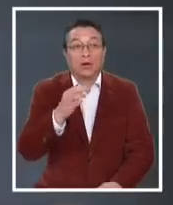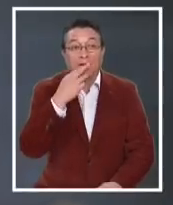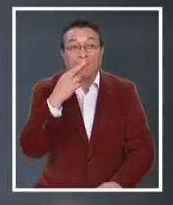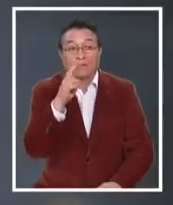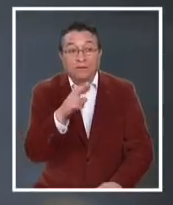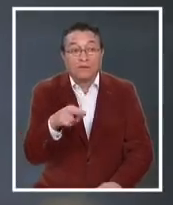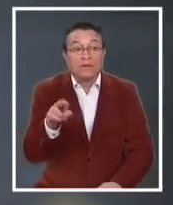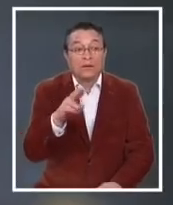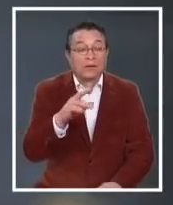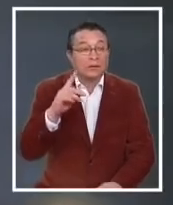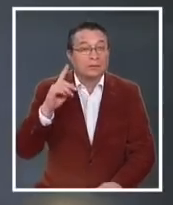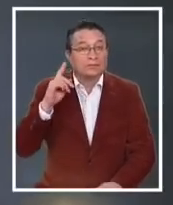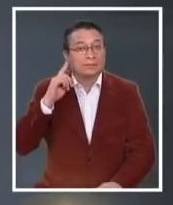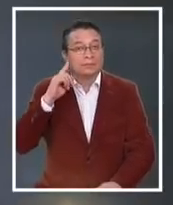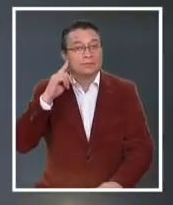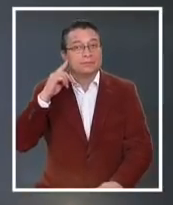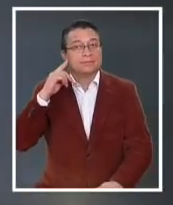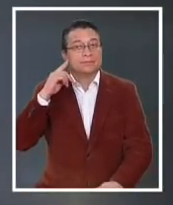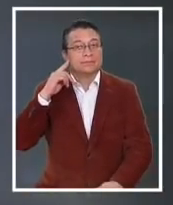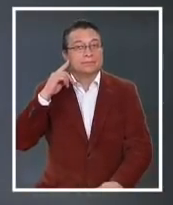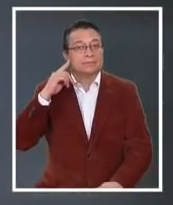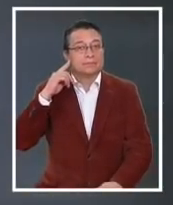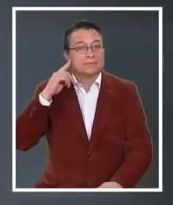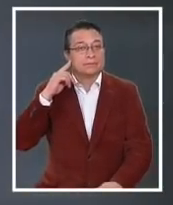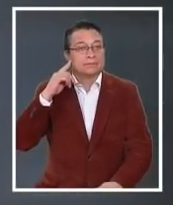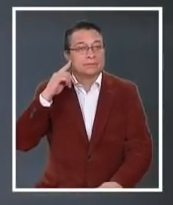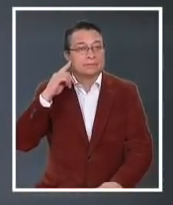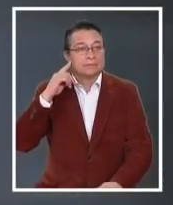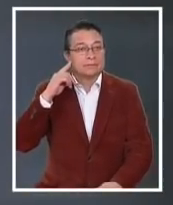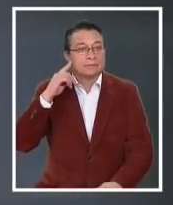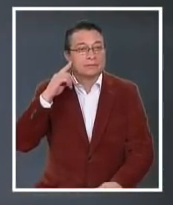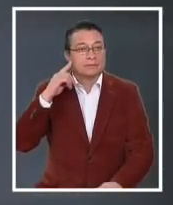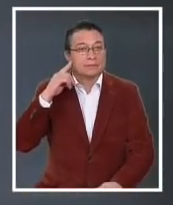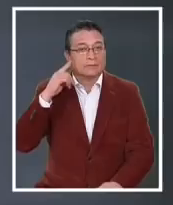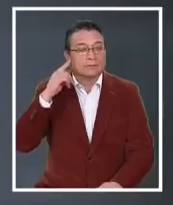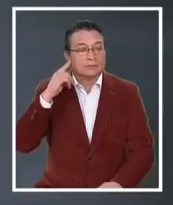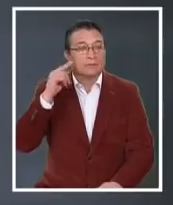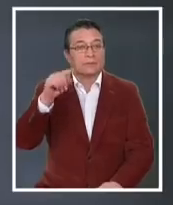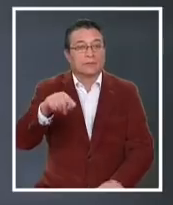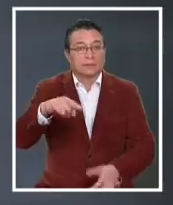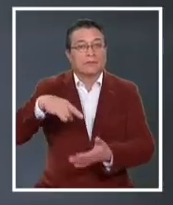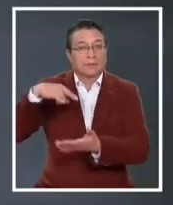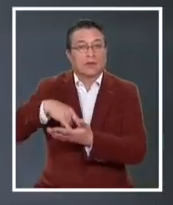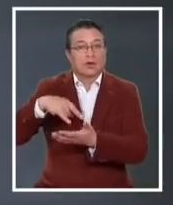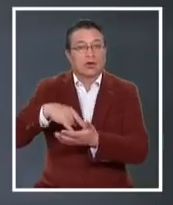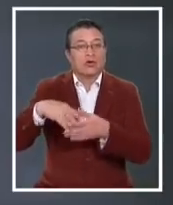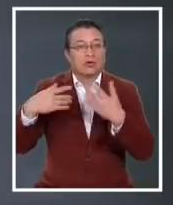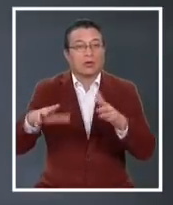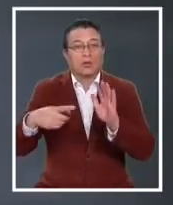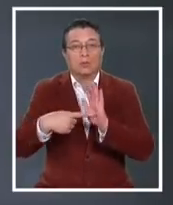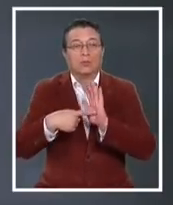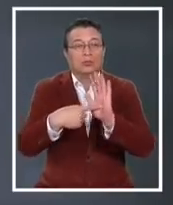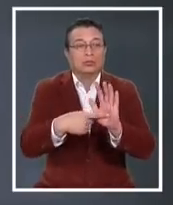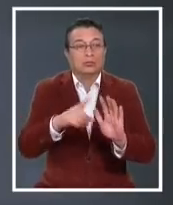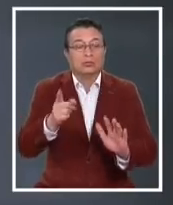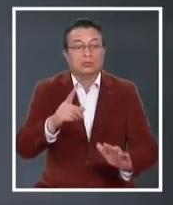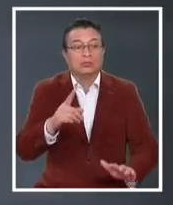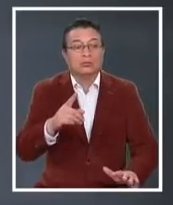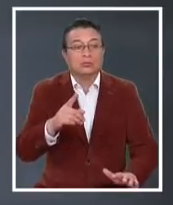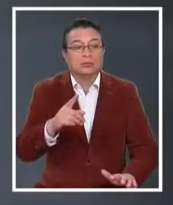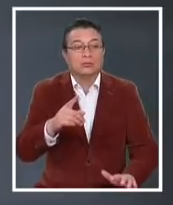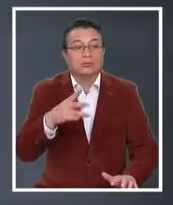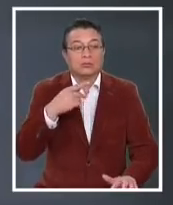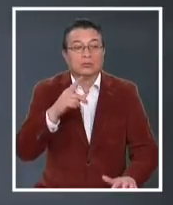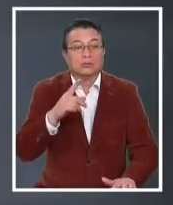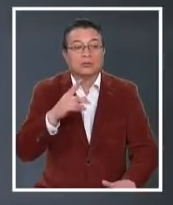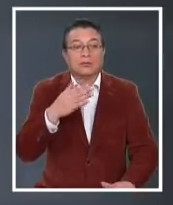por el imperio de la ley. A mí me parece que esta semana el Congreso dio muestras de que le da lo mismo el Estado de Derecho, de que le dan lo